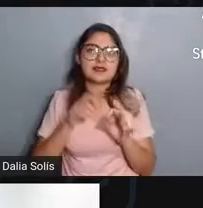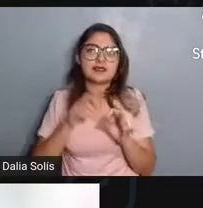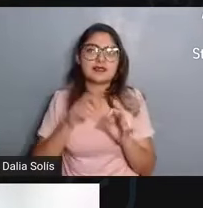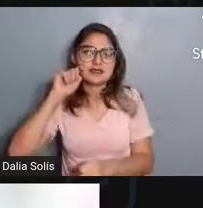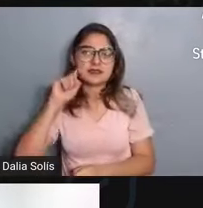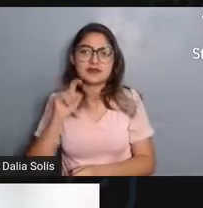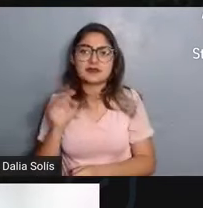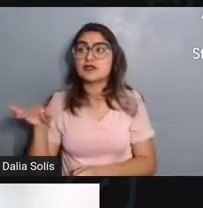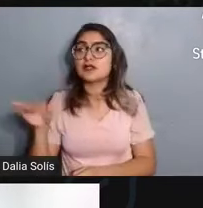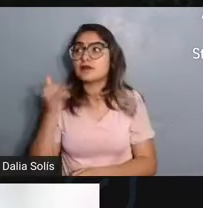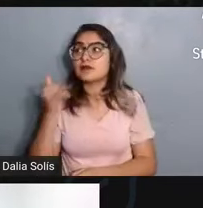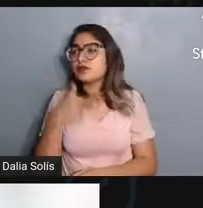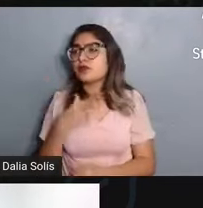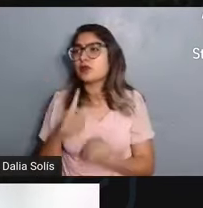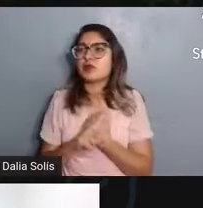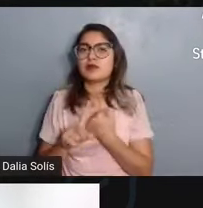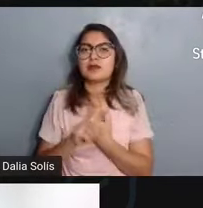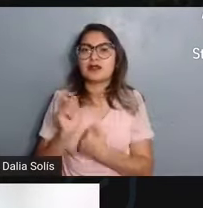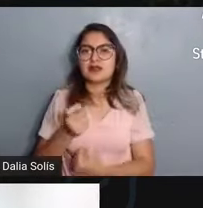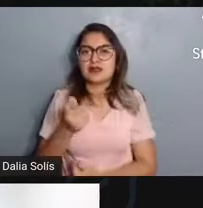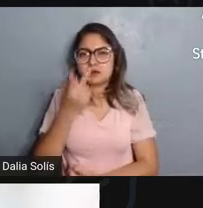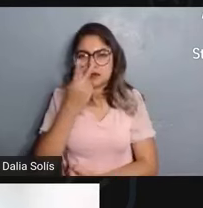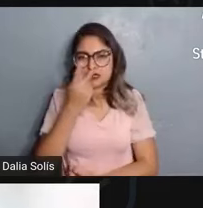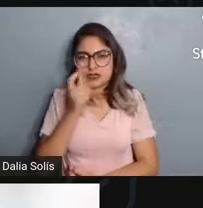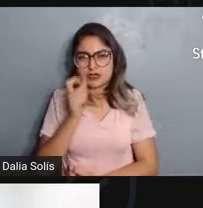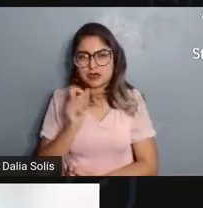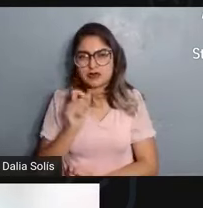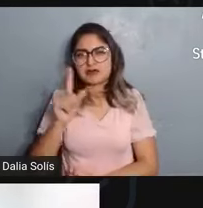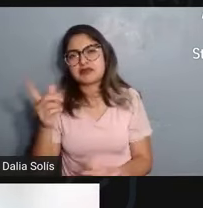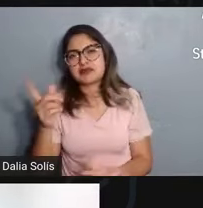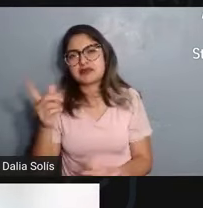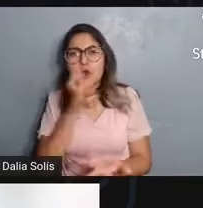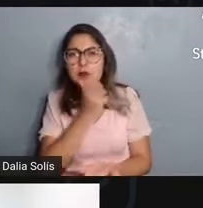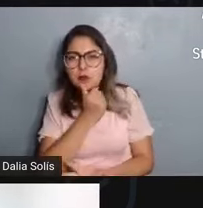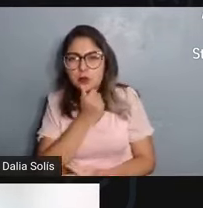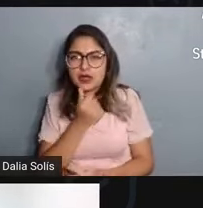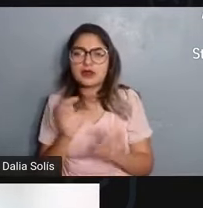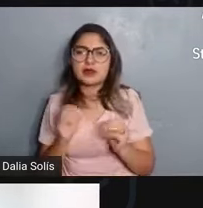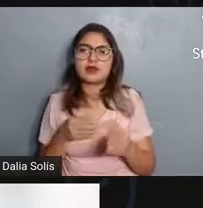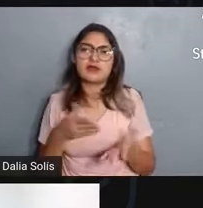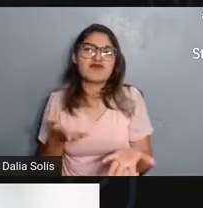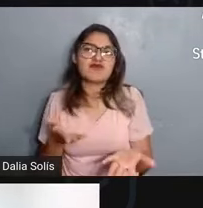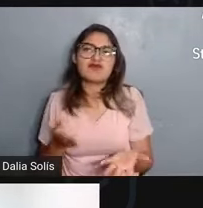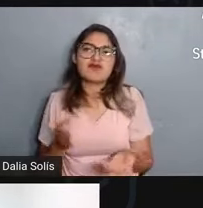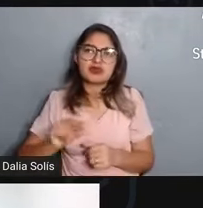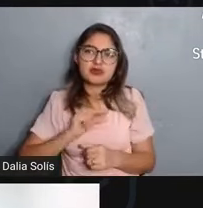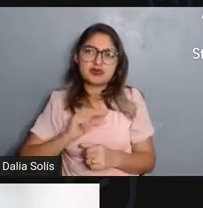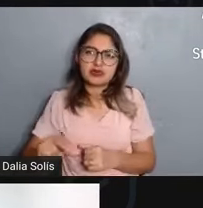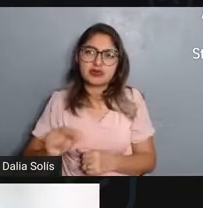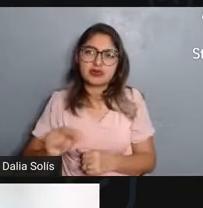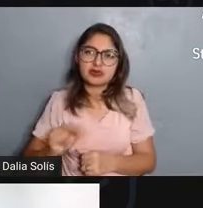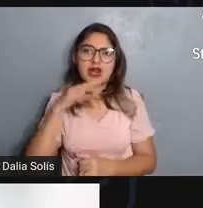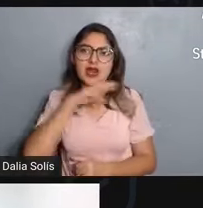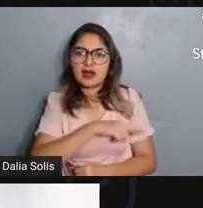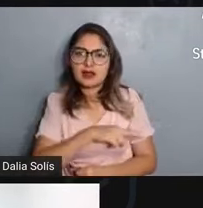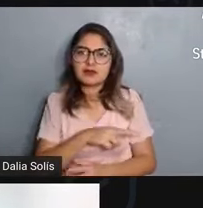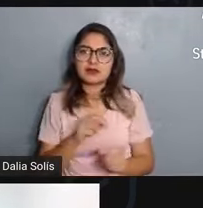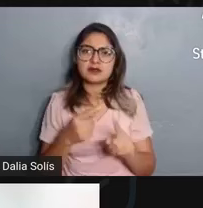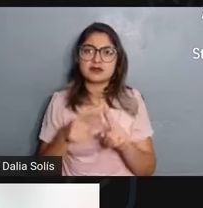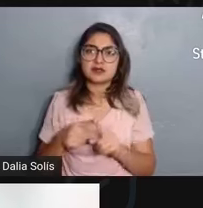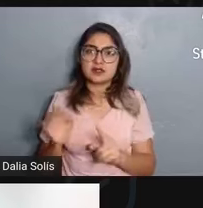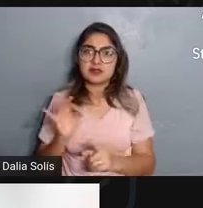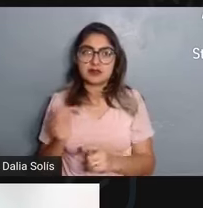ah, a lo mejor todavía sí, pero ¿qué está pasando con este tipo de población que no lo están atendiendo de la